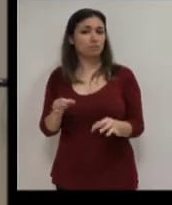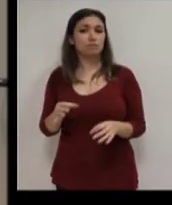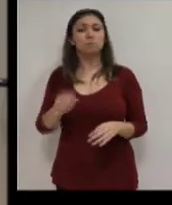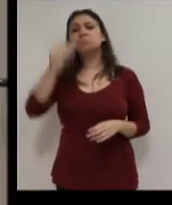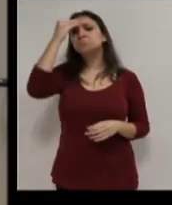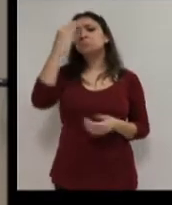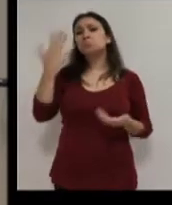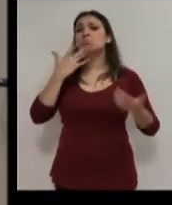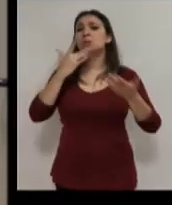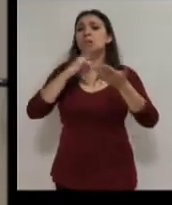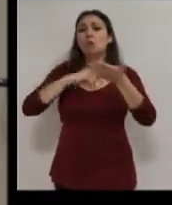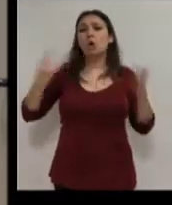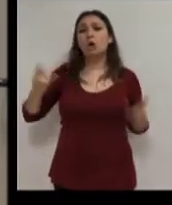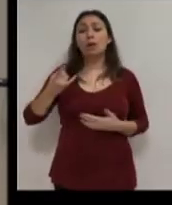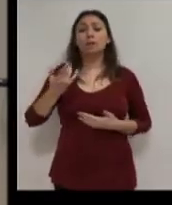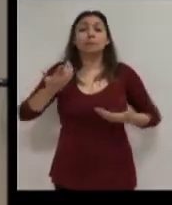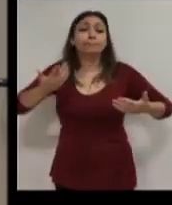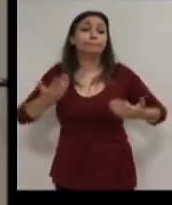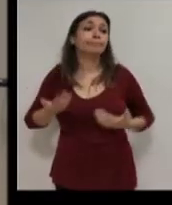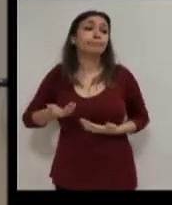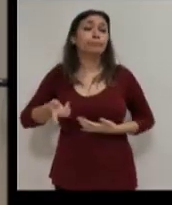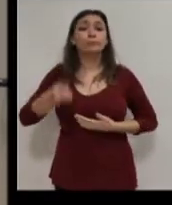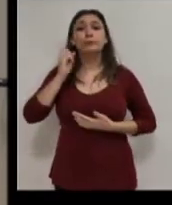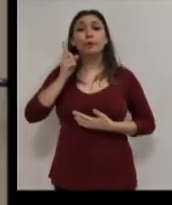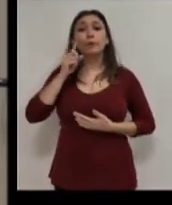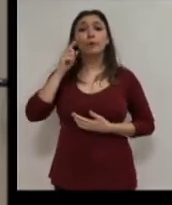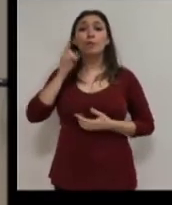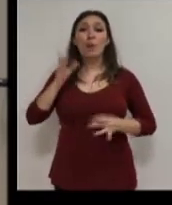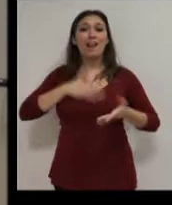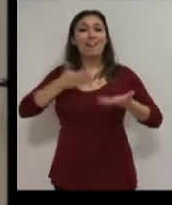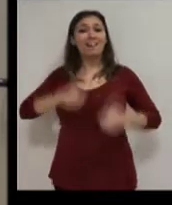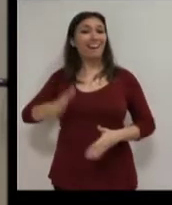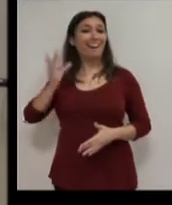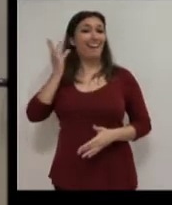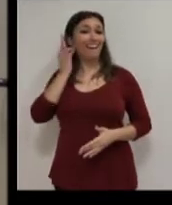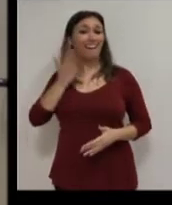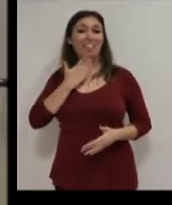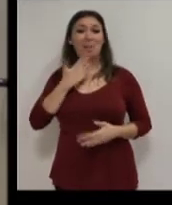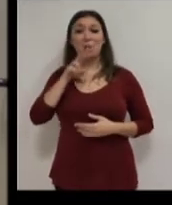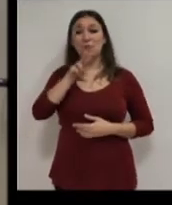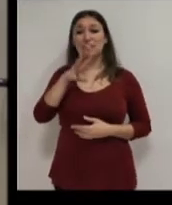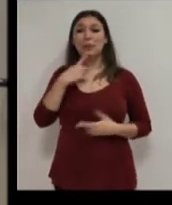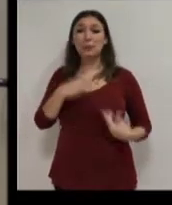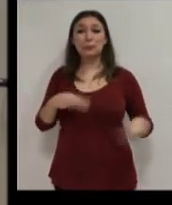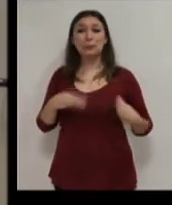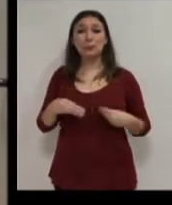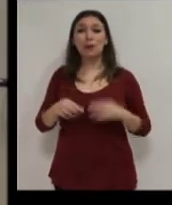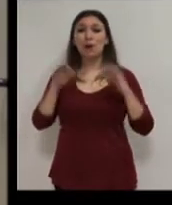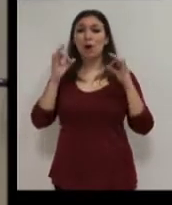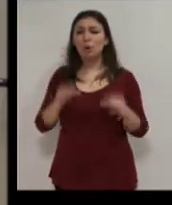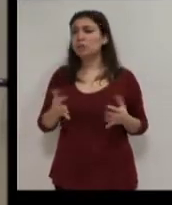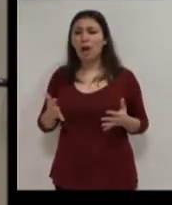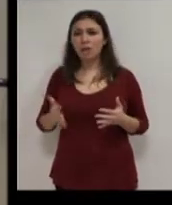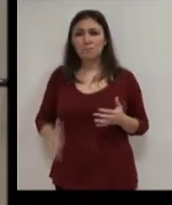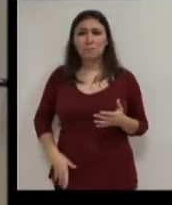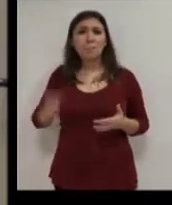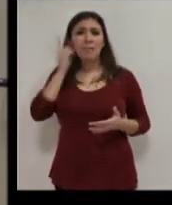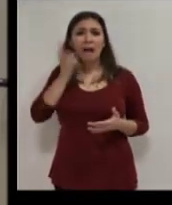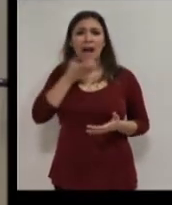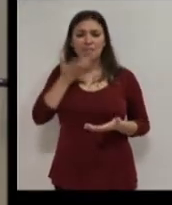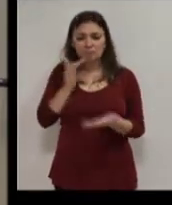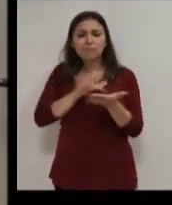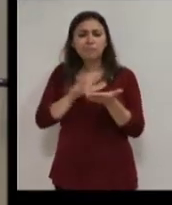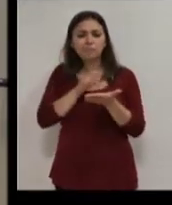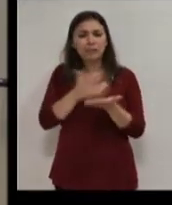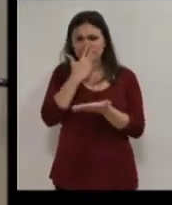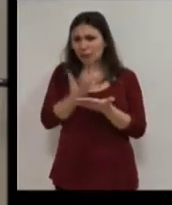cierta. O sea, pensamos que las nuevas tecnologías solo son aptas pues para personas como mi hija, que tiene 23 años y a los 5 minutos de